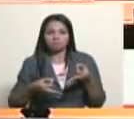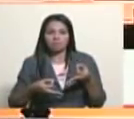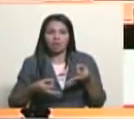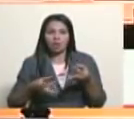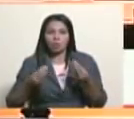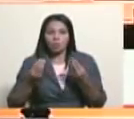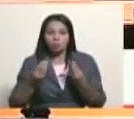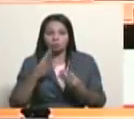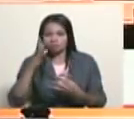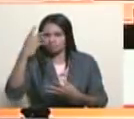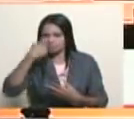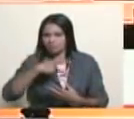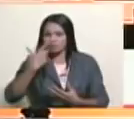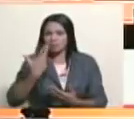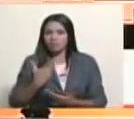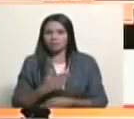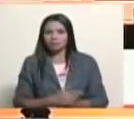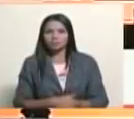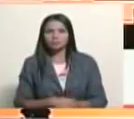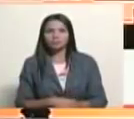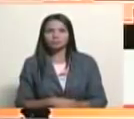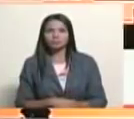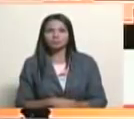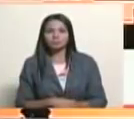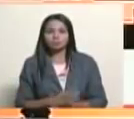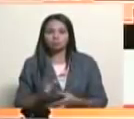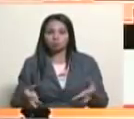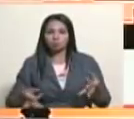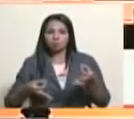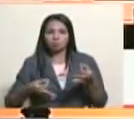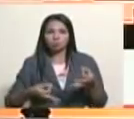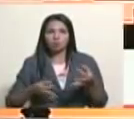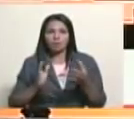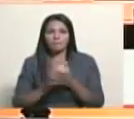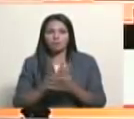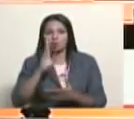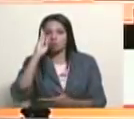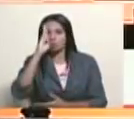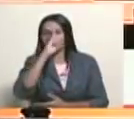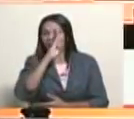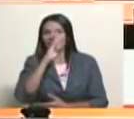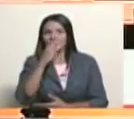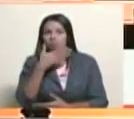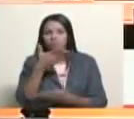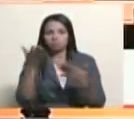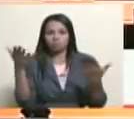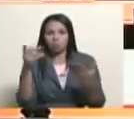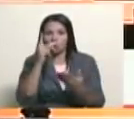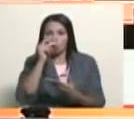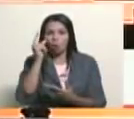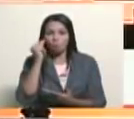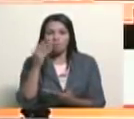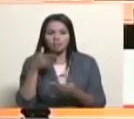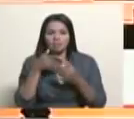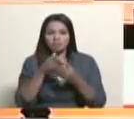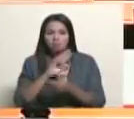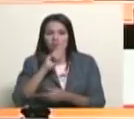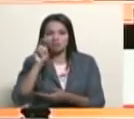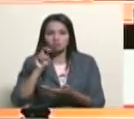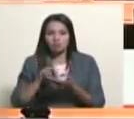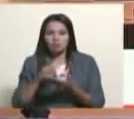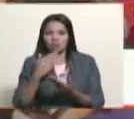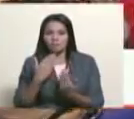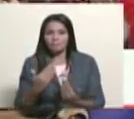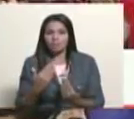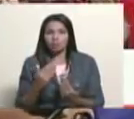mucha seriedad este documento, compañero Diosdado Cabello, compañeros y compañeras de la Dirección Nacional, y les